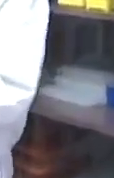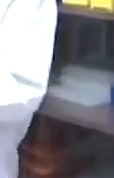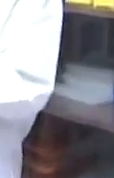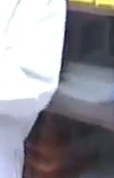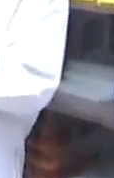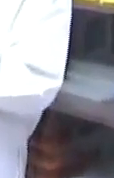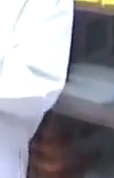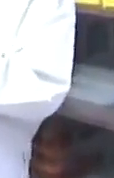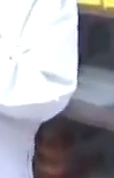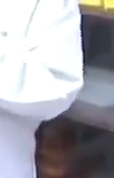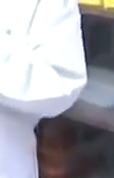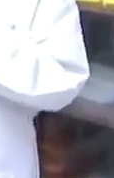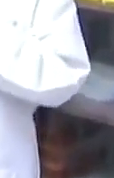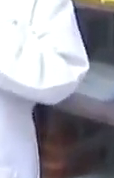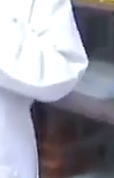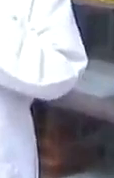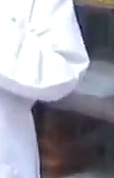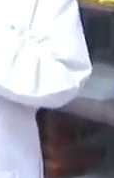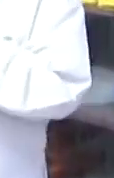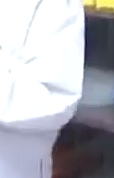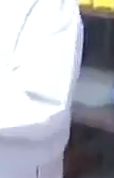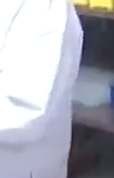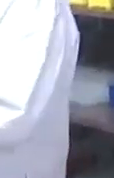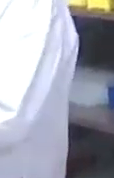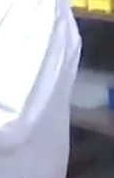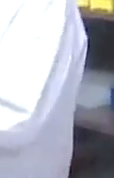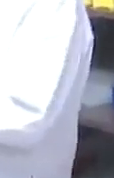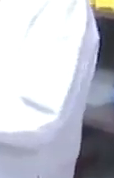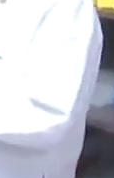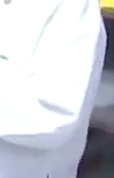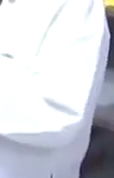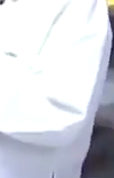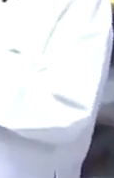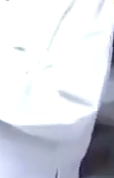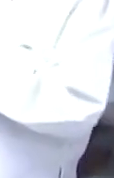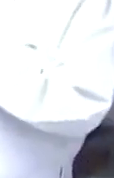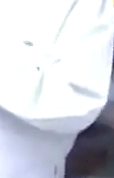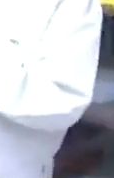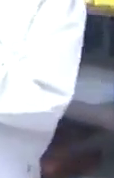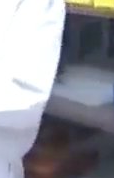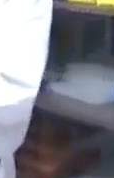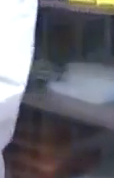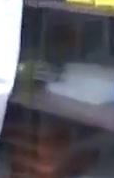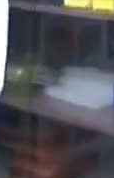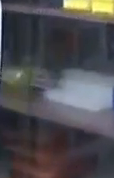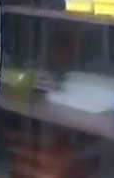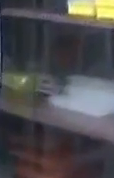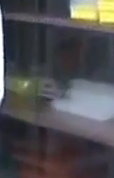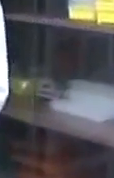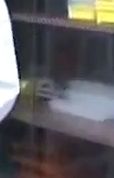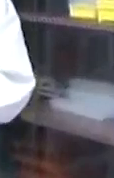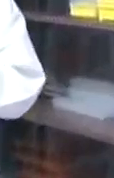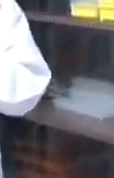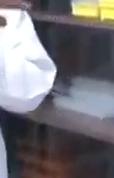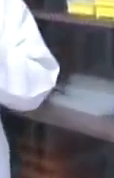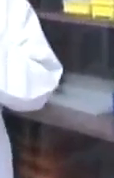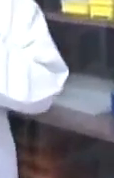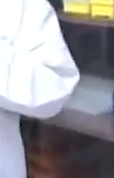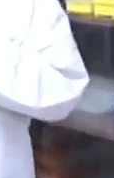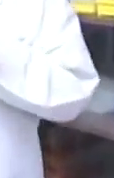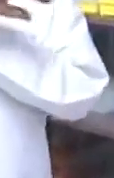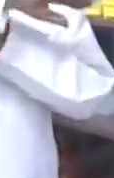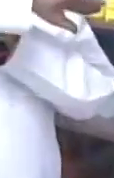preguntan cuántas personas participan en un procedimiento, decimos más de 300. Porque es todo un equipo